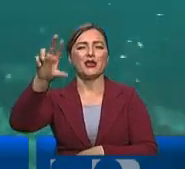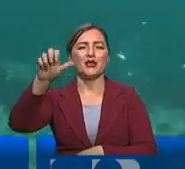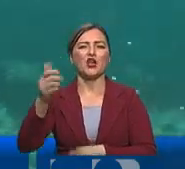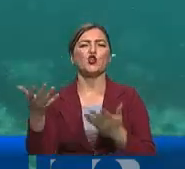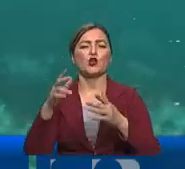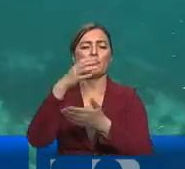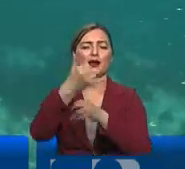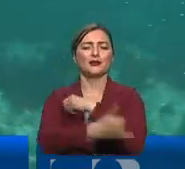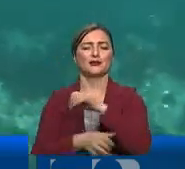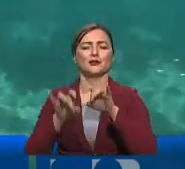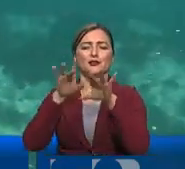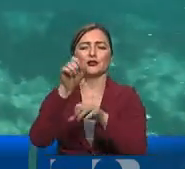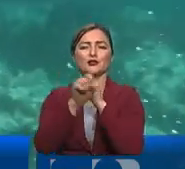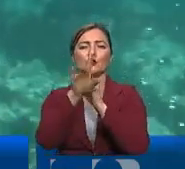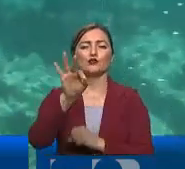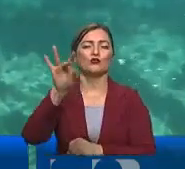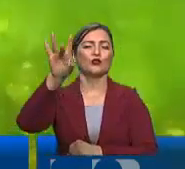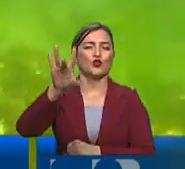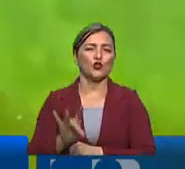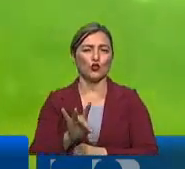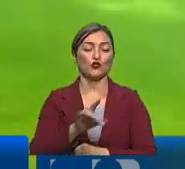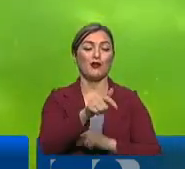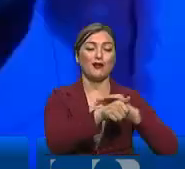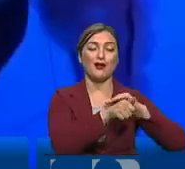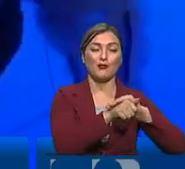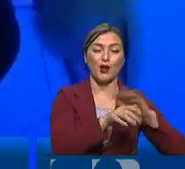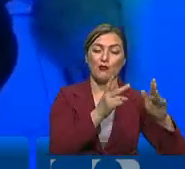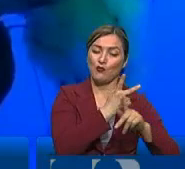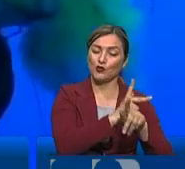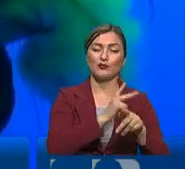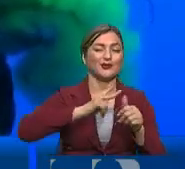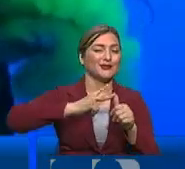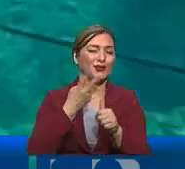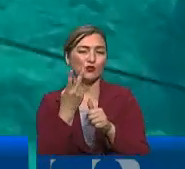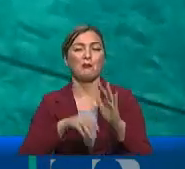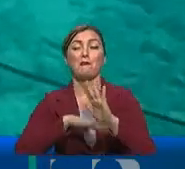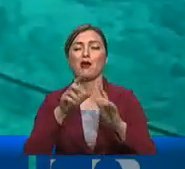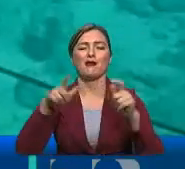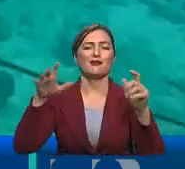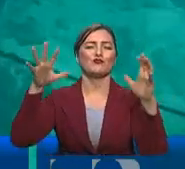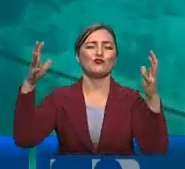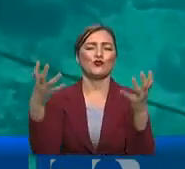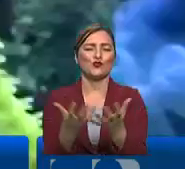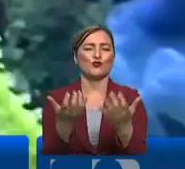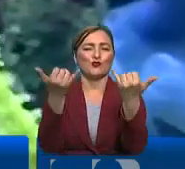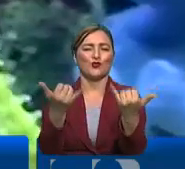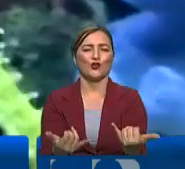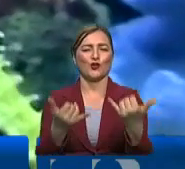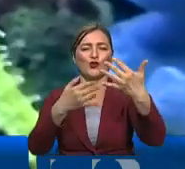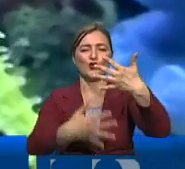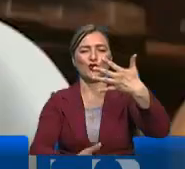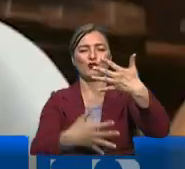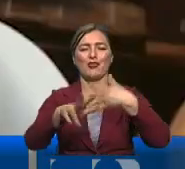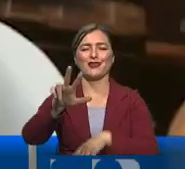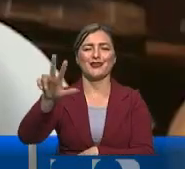año de 1998 se creó la Reserva Marina de Galápagos y era la segunda más grande del mundo. En la actualidad ocupa el puesto